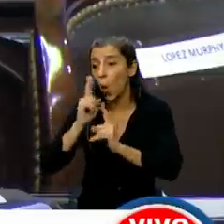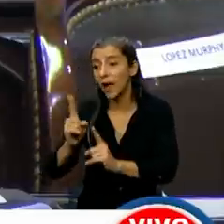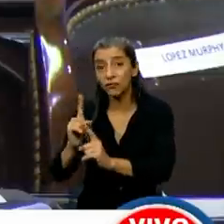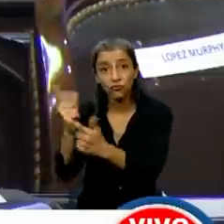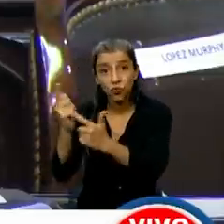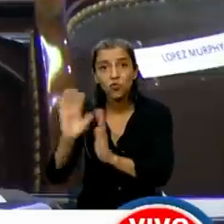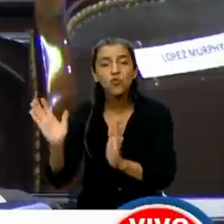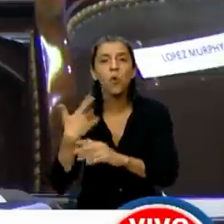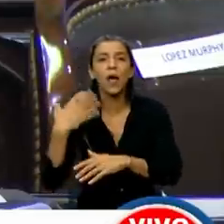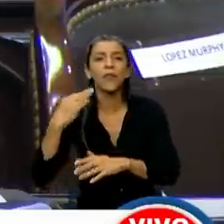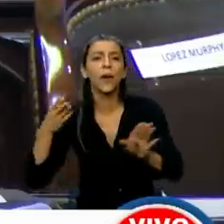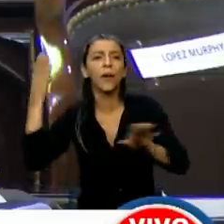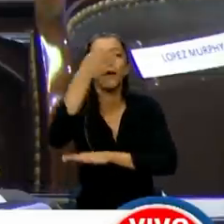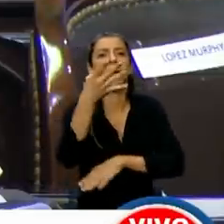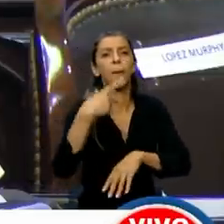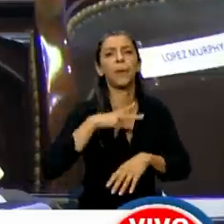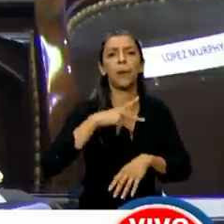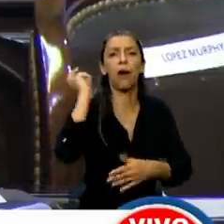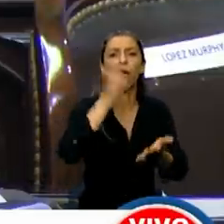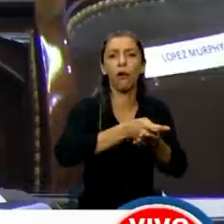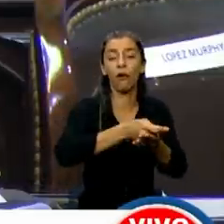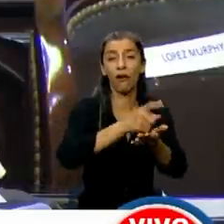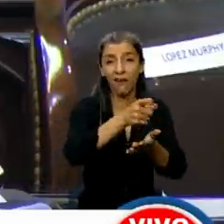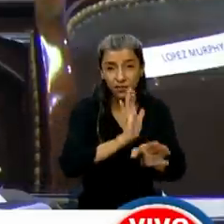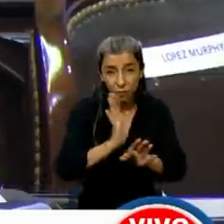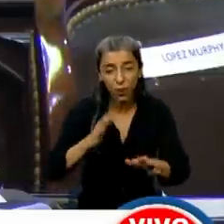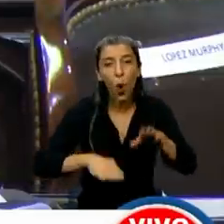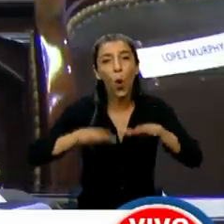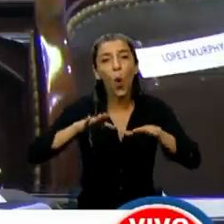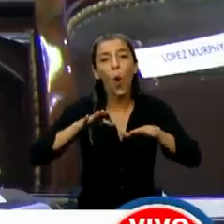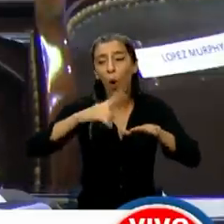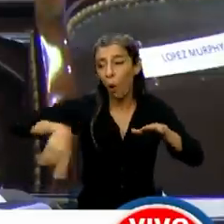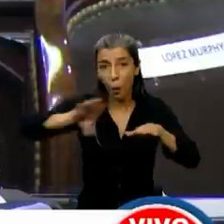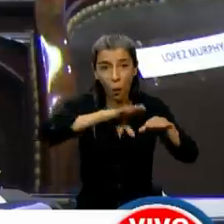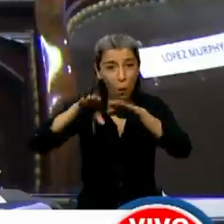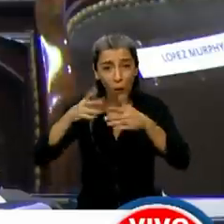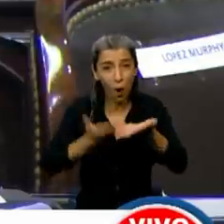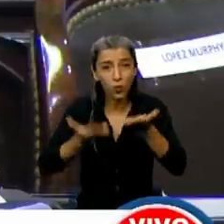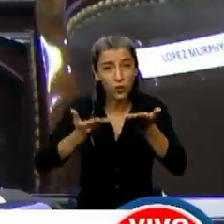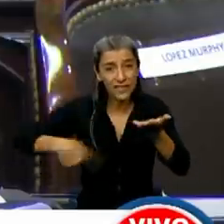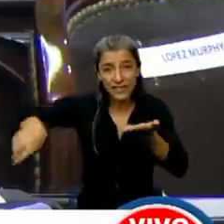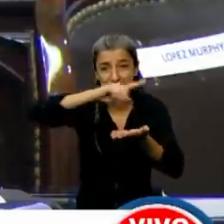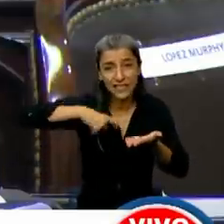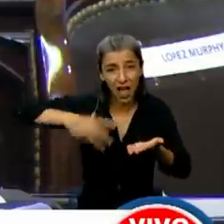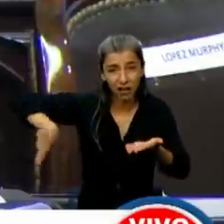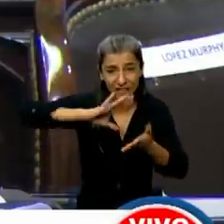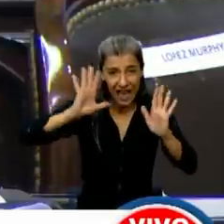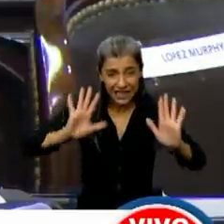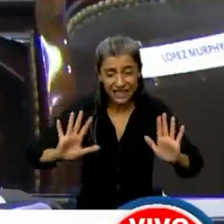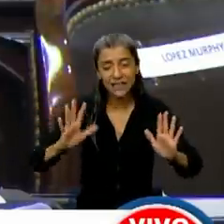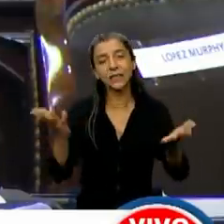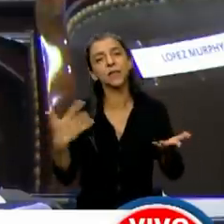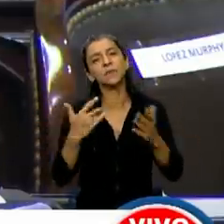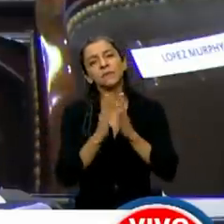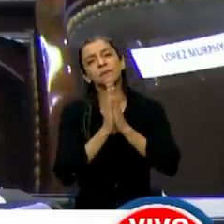consulta y esto es injusto por otro lado presidente ya sé que estoy terminando mi tiempo quiero decir el tema